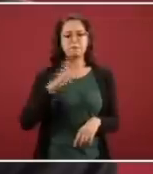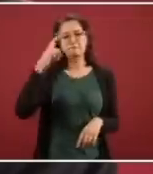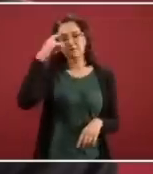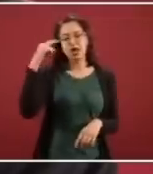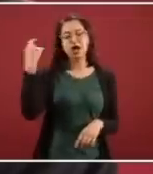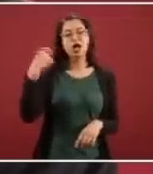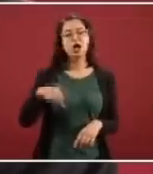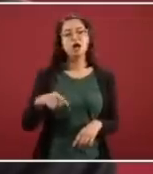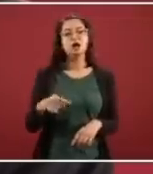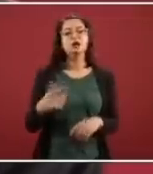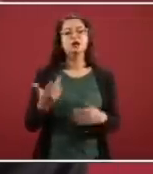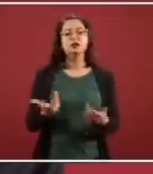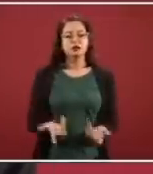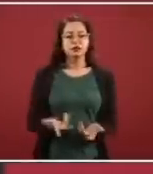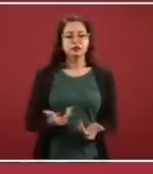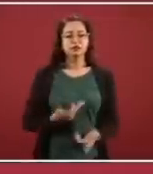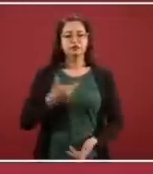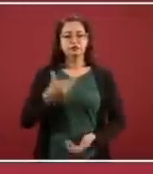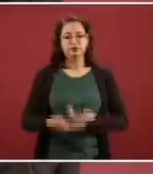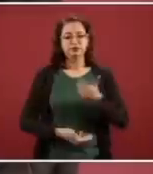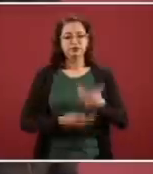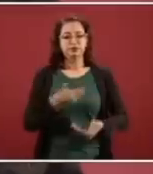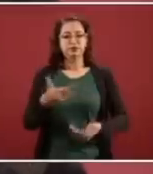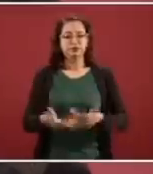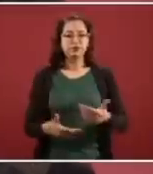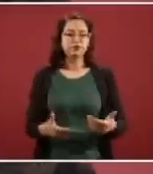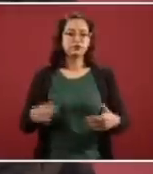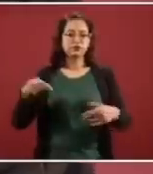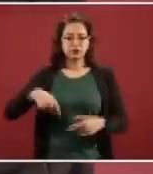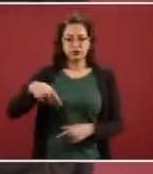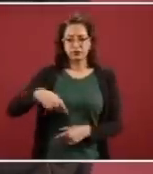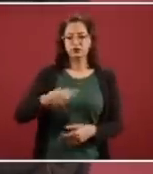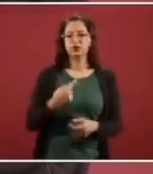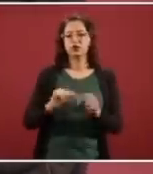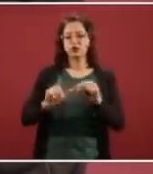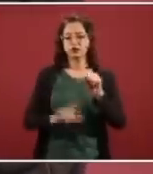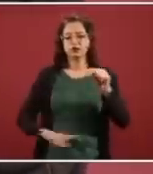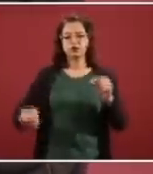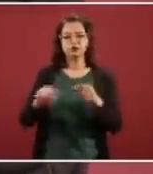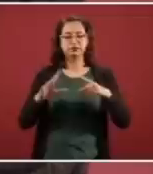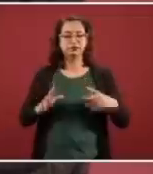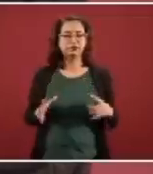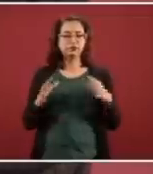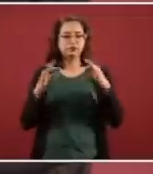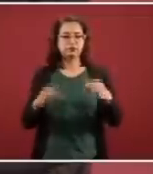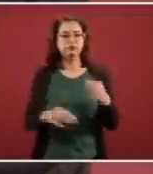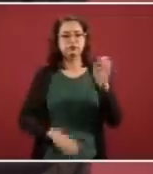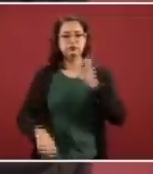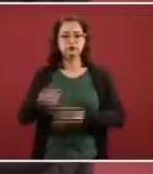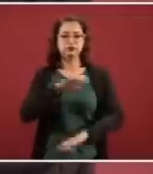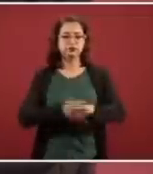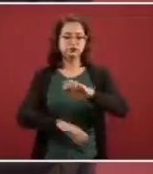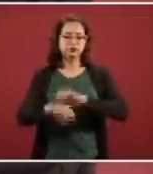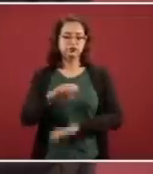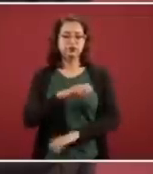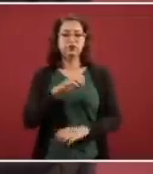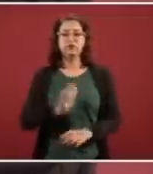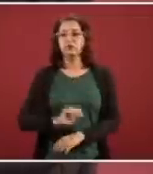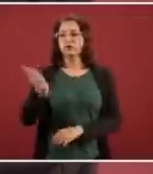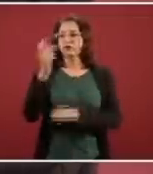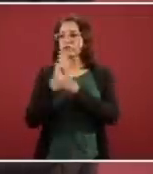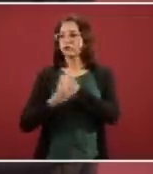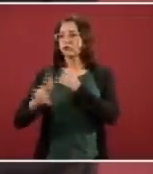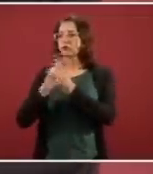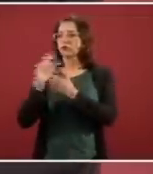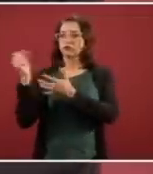puedan establecerse empresas, que llegue la inversión extranjera